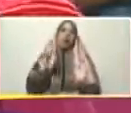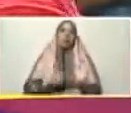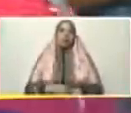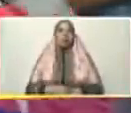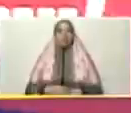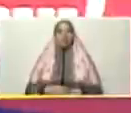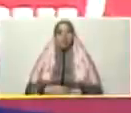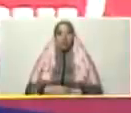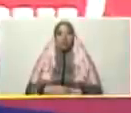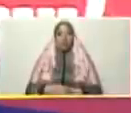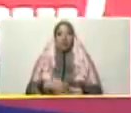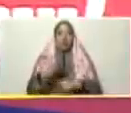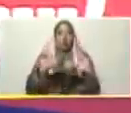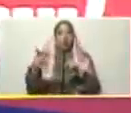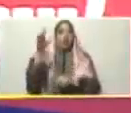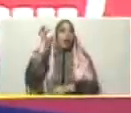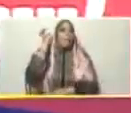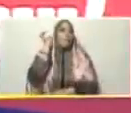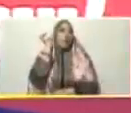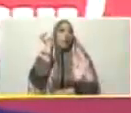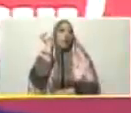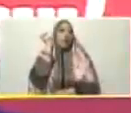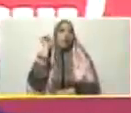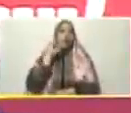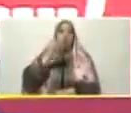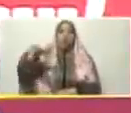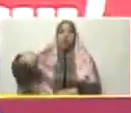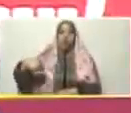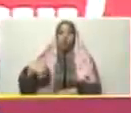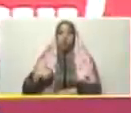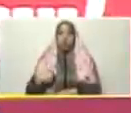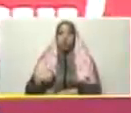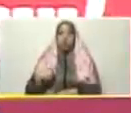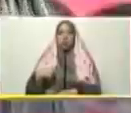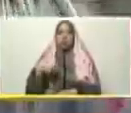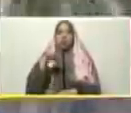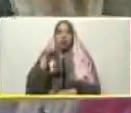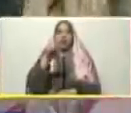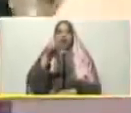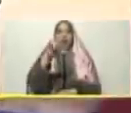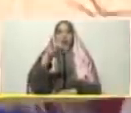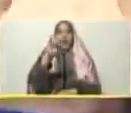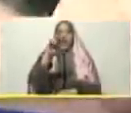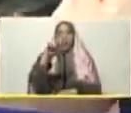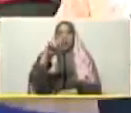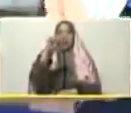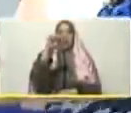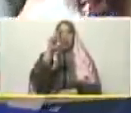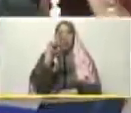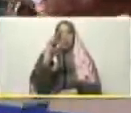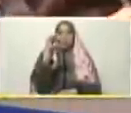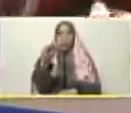heidi marm a la vez no extraer y mar américa pérez